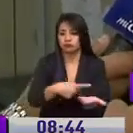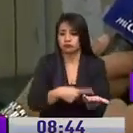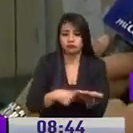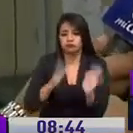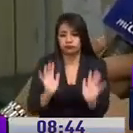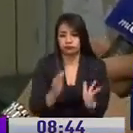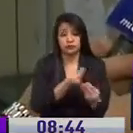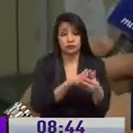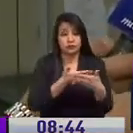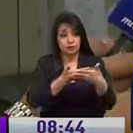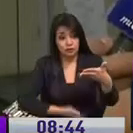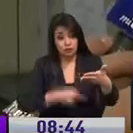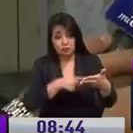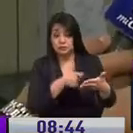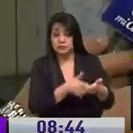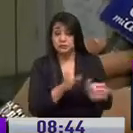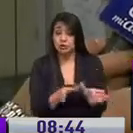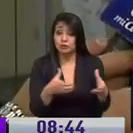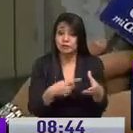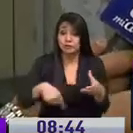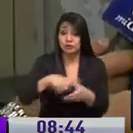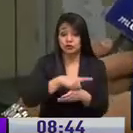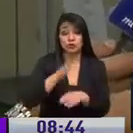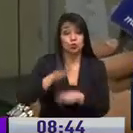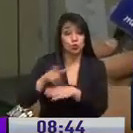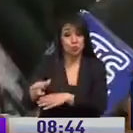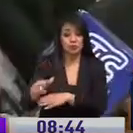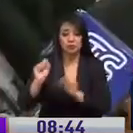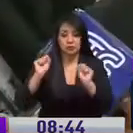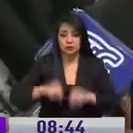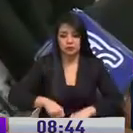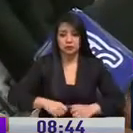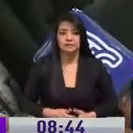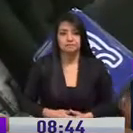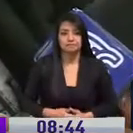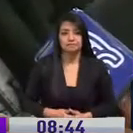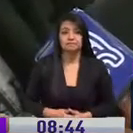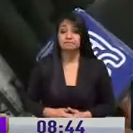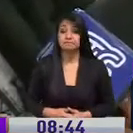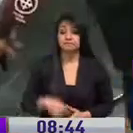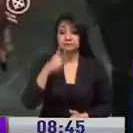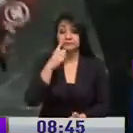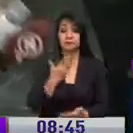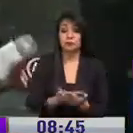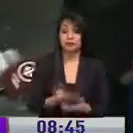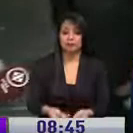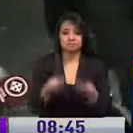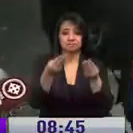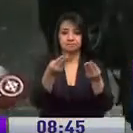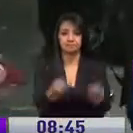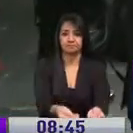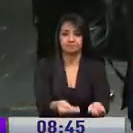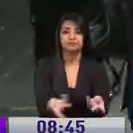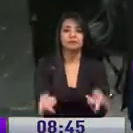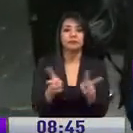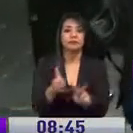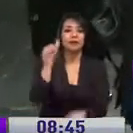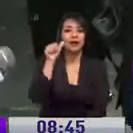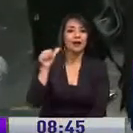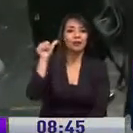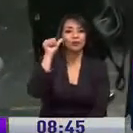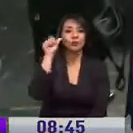el informe de la comisión incriminatorio en su contra. Villamar indicó que dentro de las pruebas que presentará a esta comisión está el audio